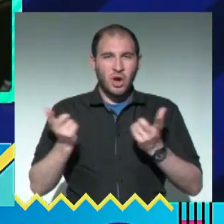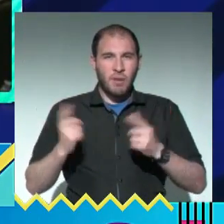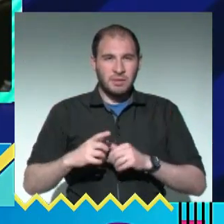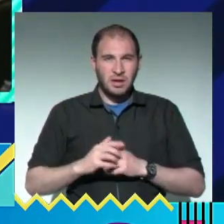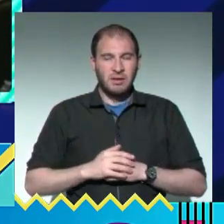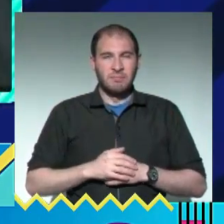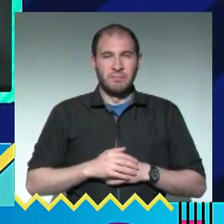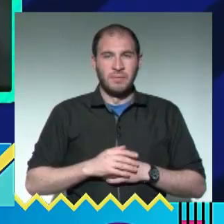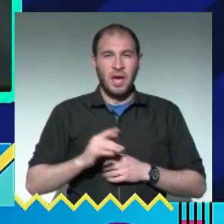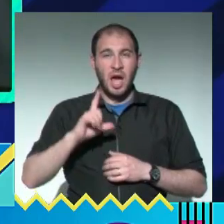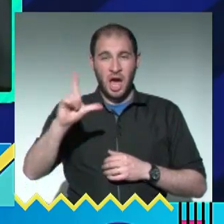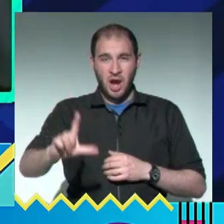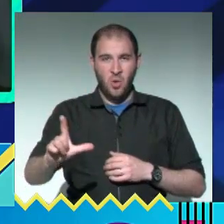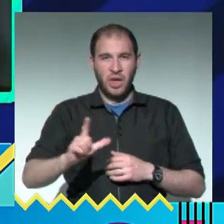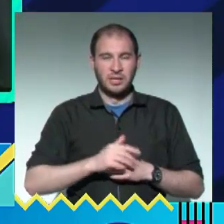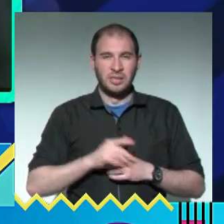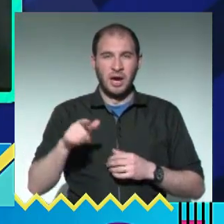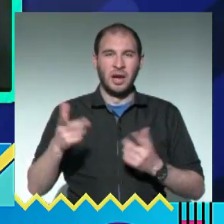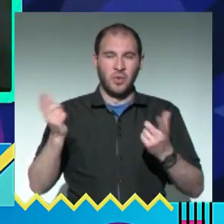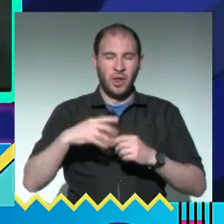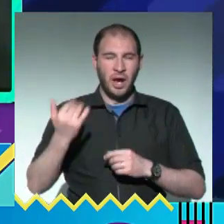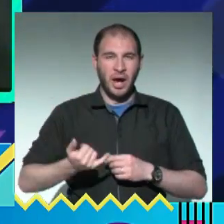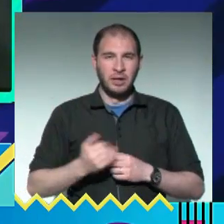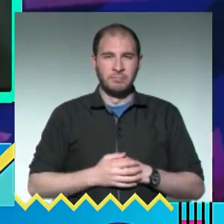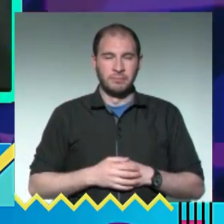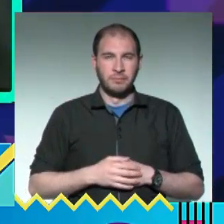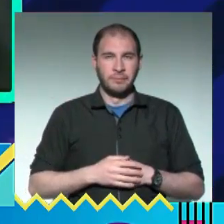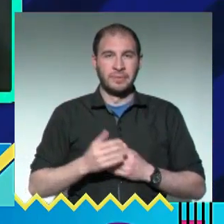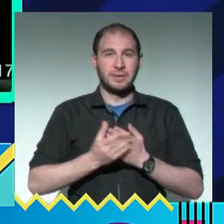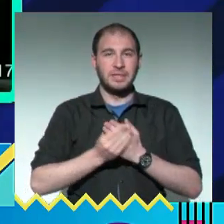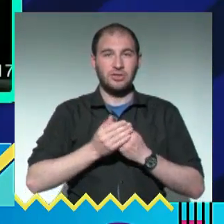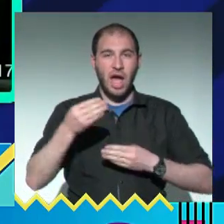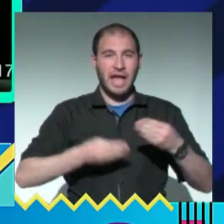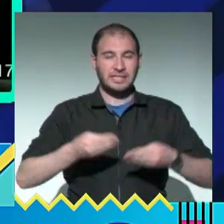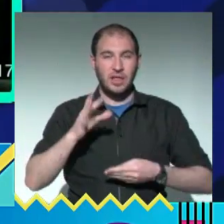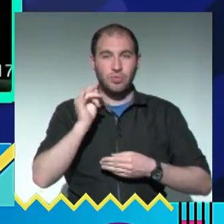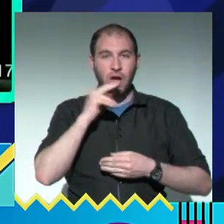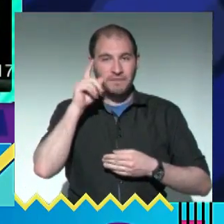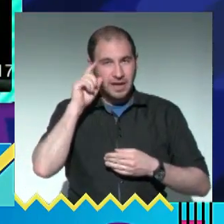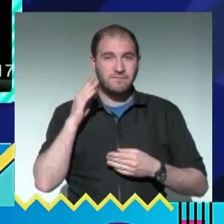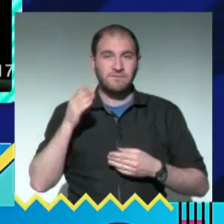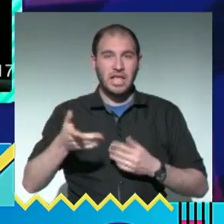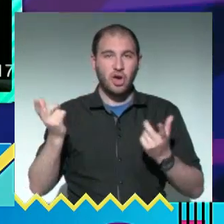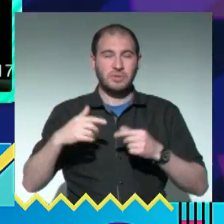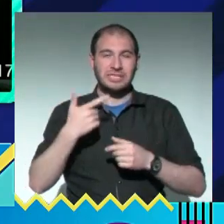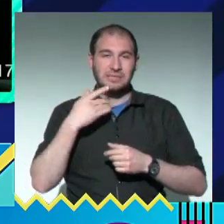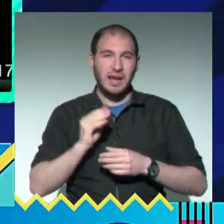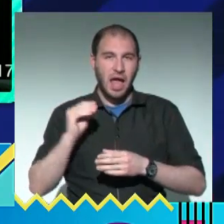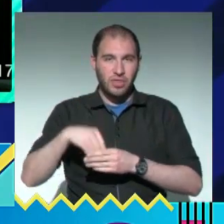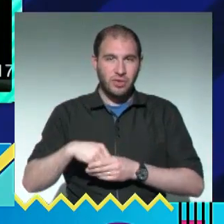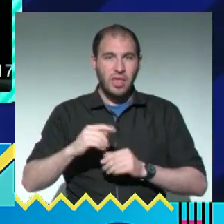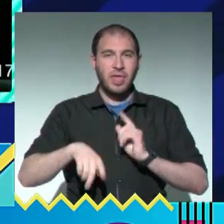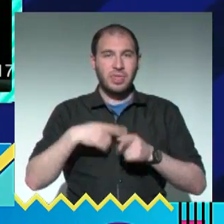comisiones. Ya se prevé para el lunes que viene una reunión, sigo que en realidad el ministro de Hacienda, Duhovne, se presente en la comisión del Senado para